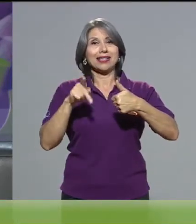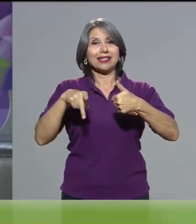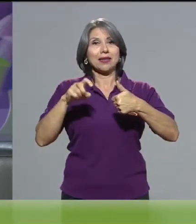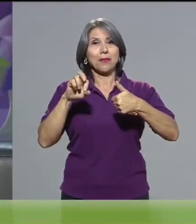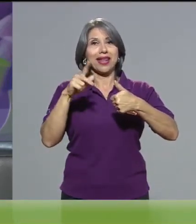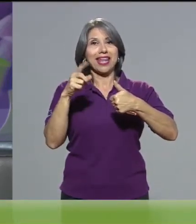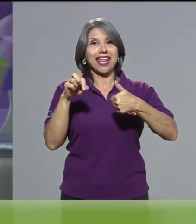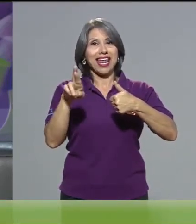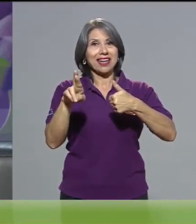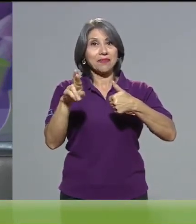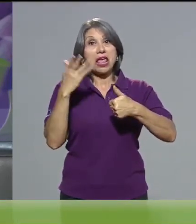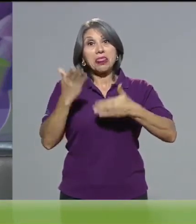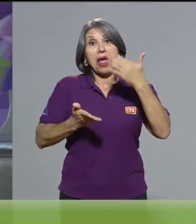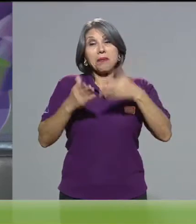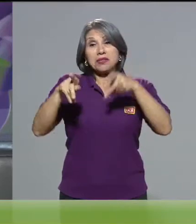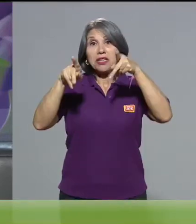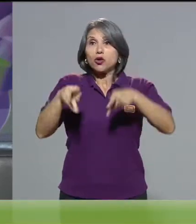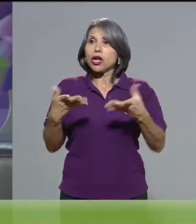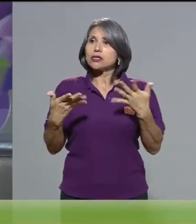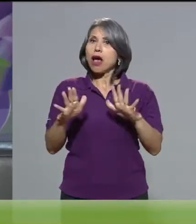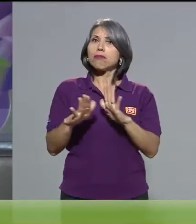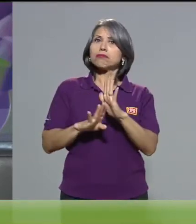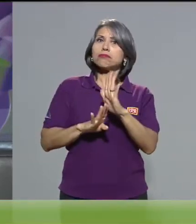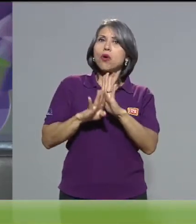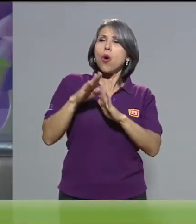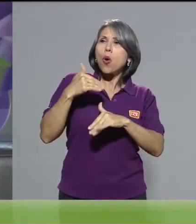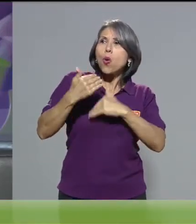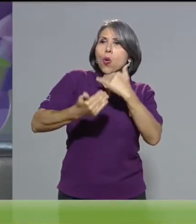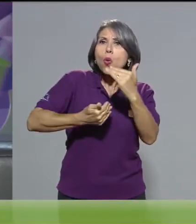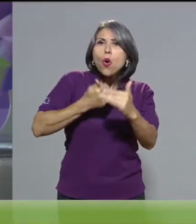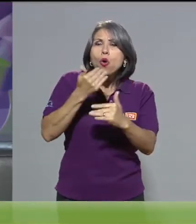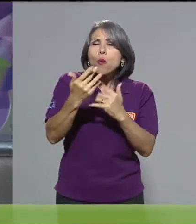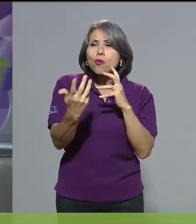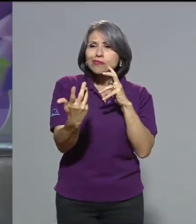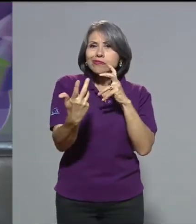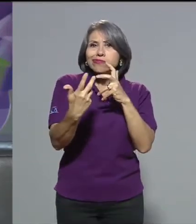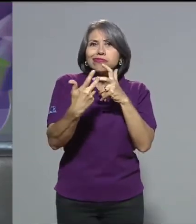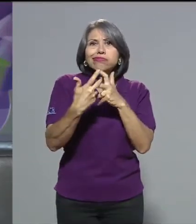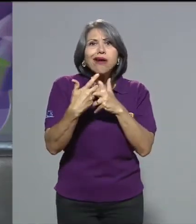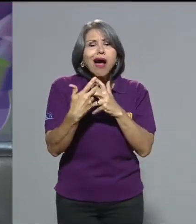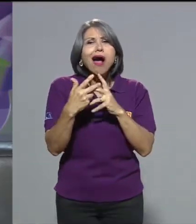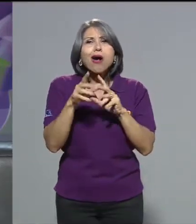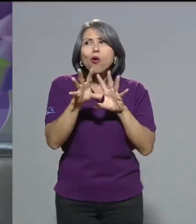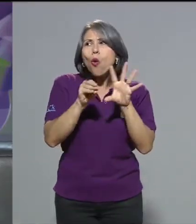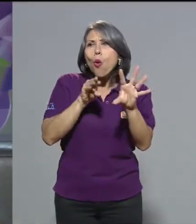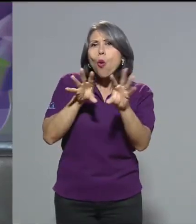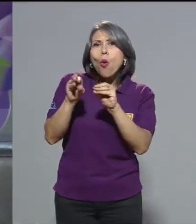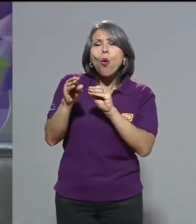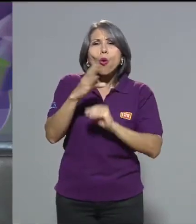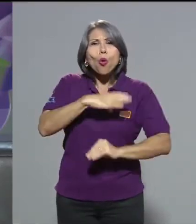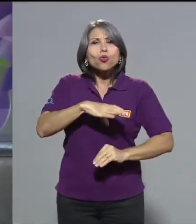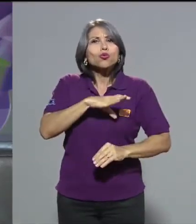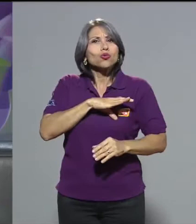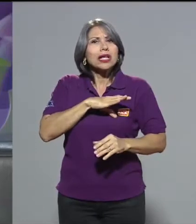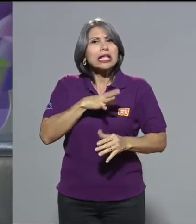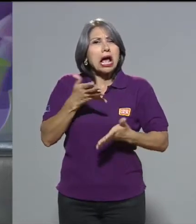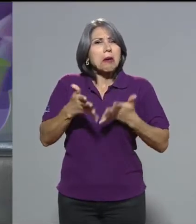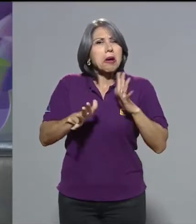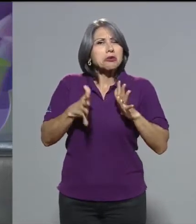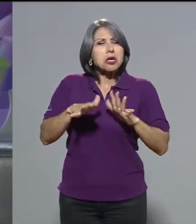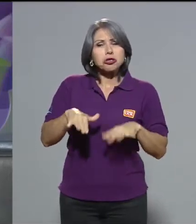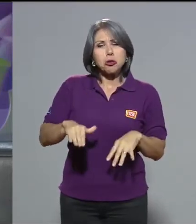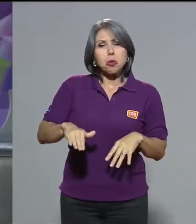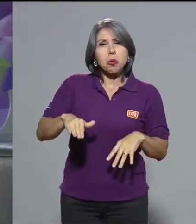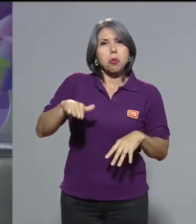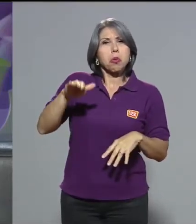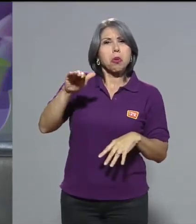ido copiando conductas, ¿verdad? Entonces han ido adaptándose, y cuando llega más o menos a los 12, entre los 12 y